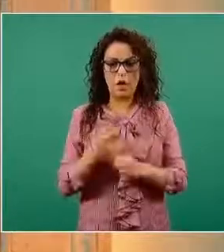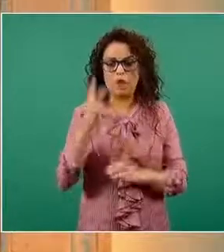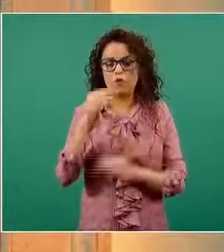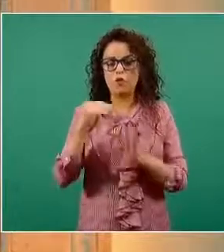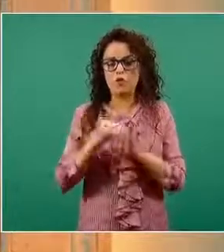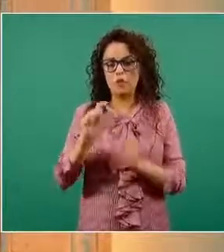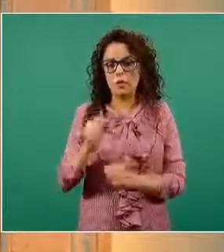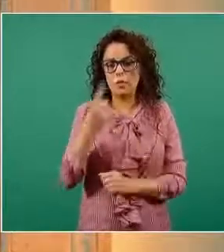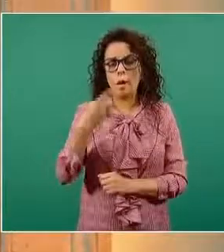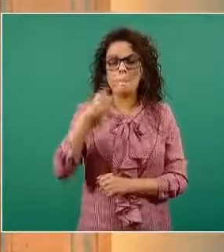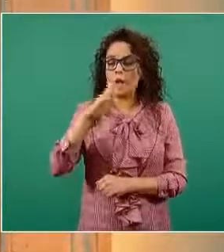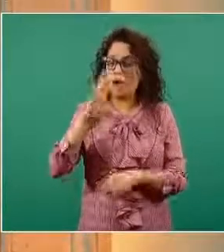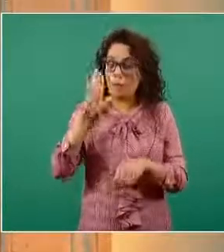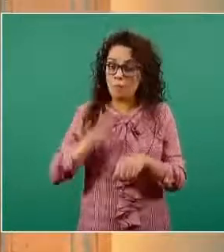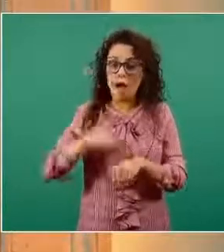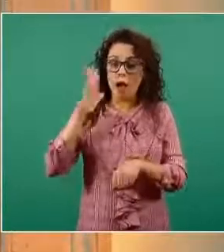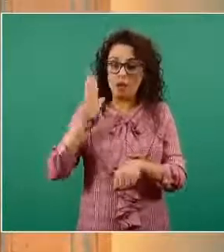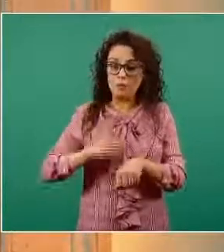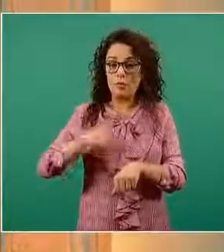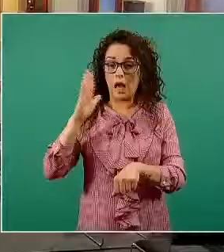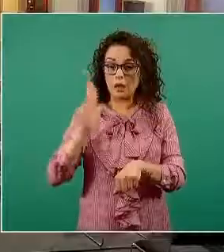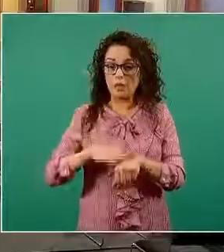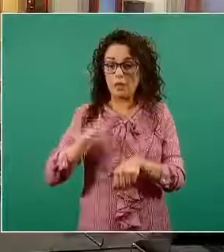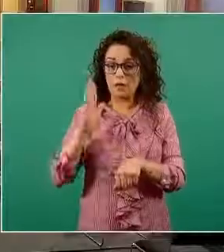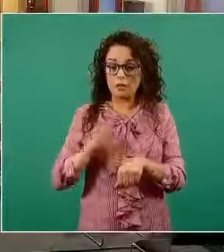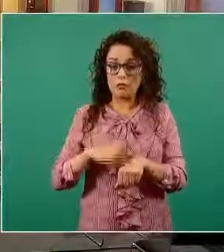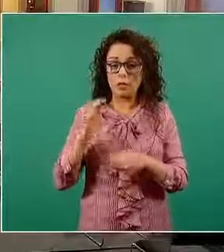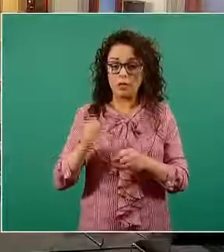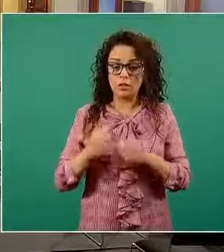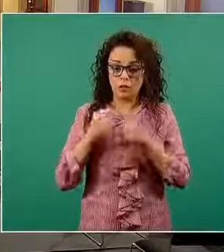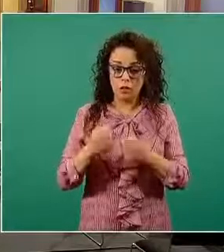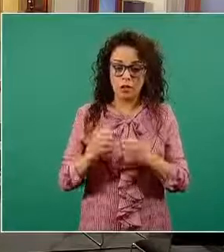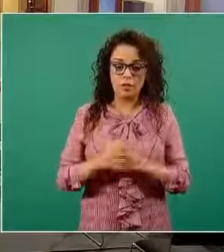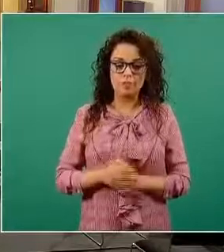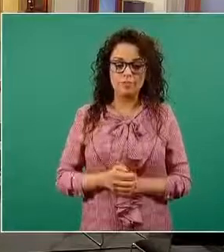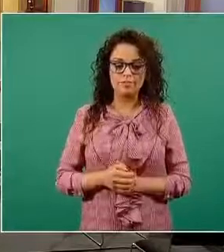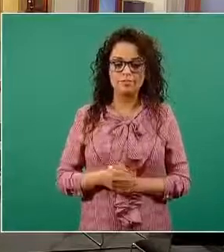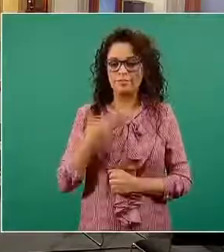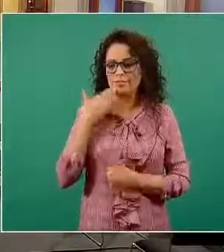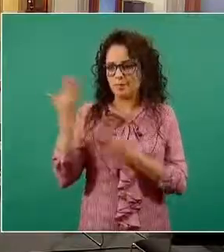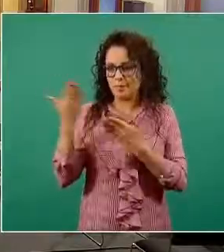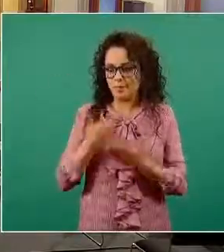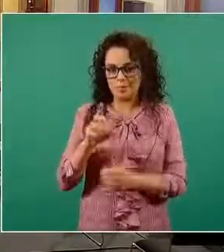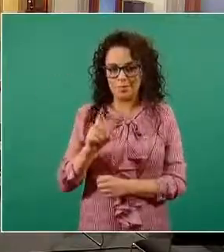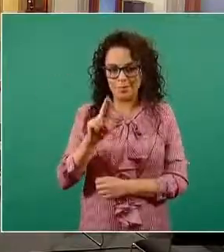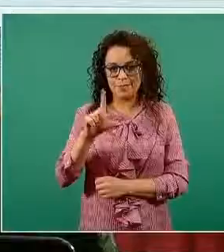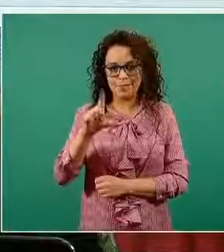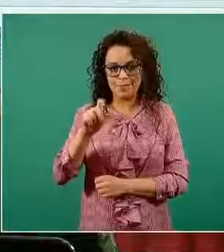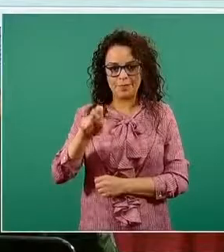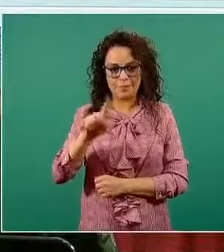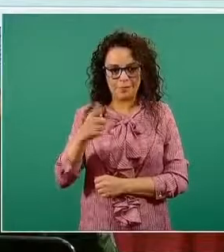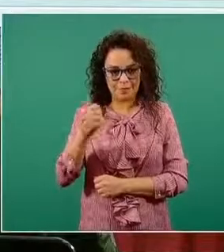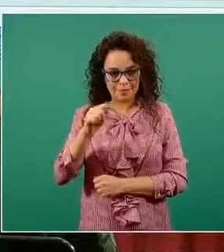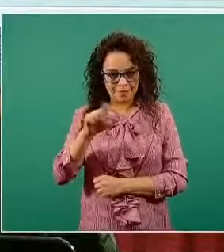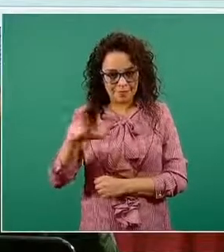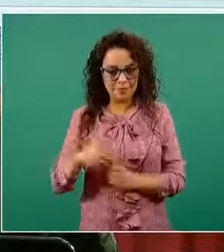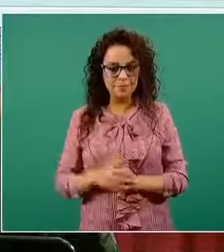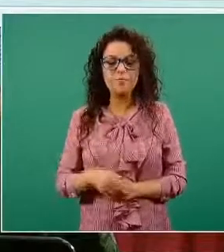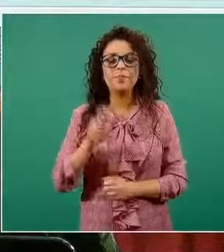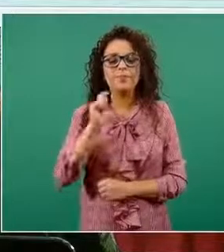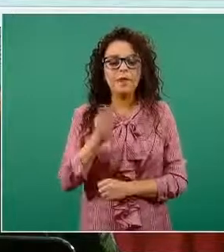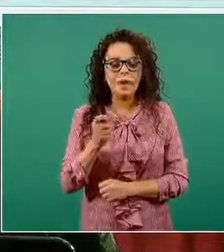estado acentuando cada vez más. Buenas noches, doctor López-Gatell, bienvenido. Es esta reducción y esta